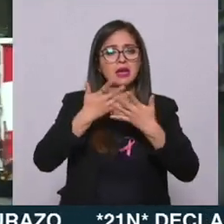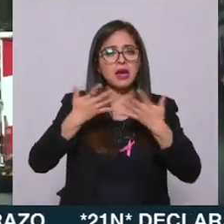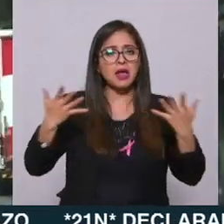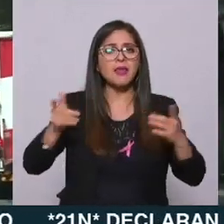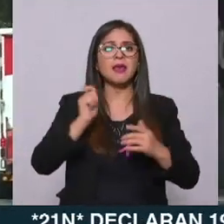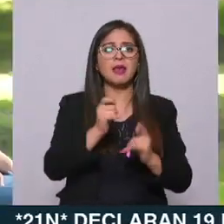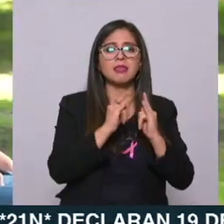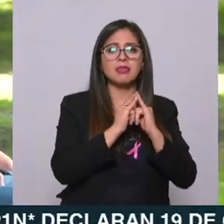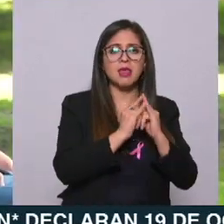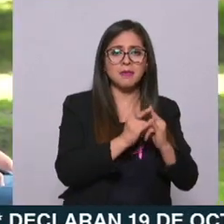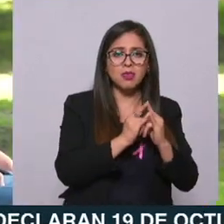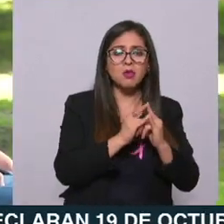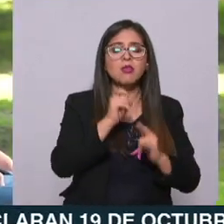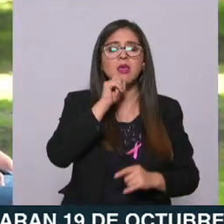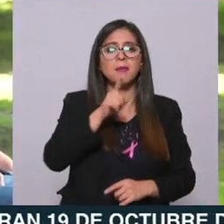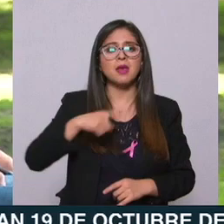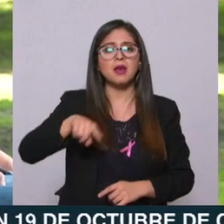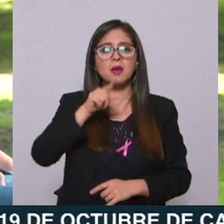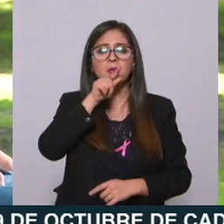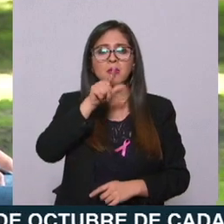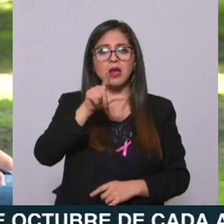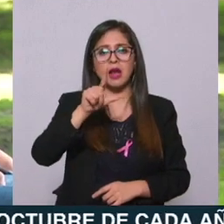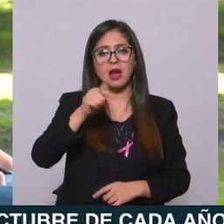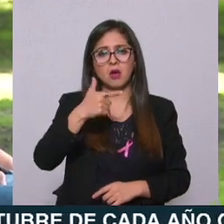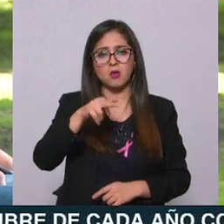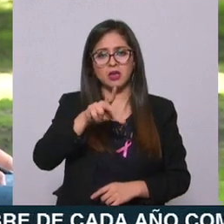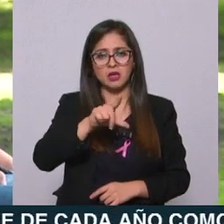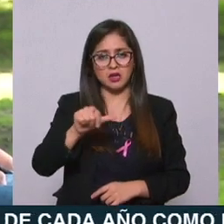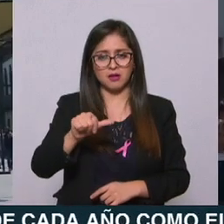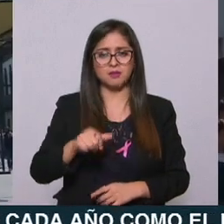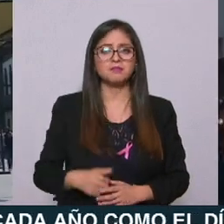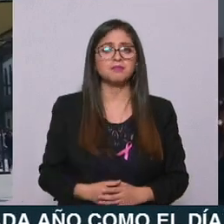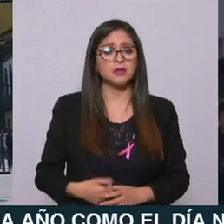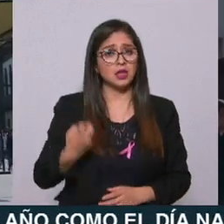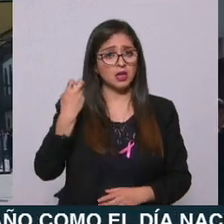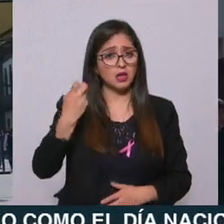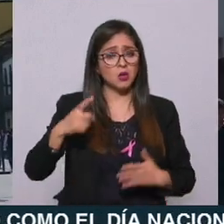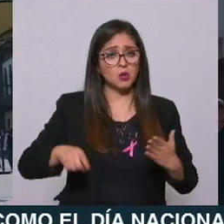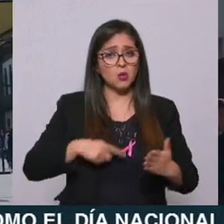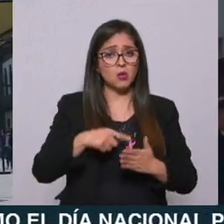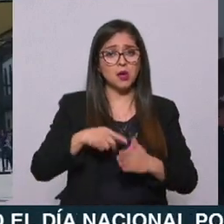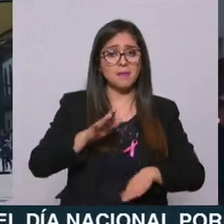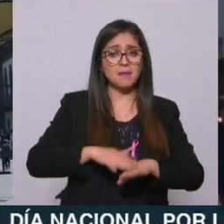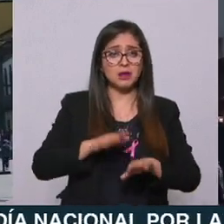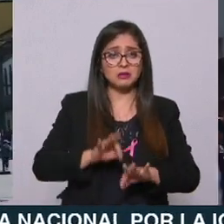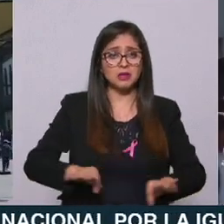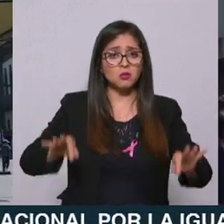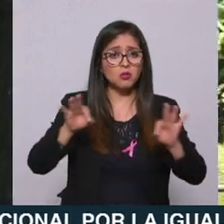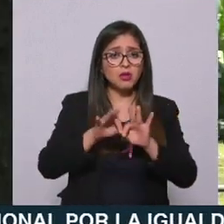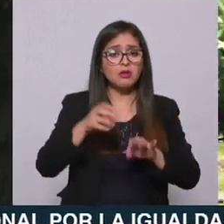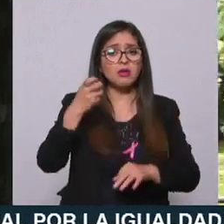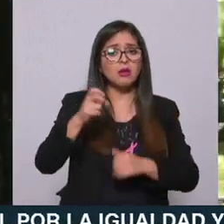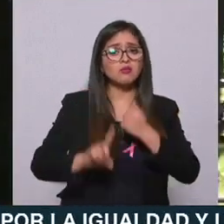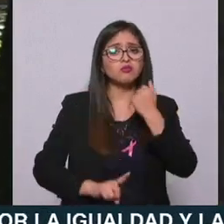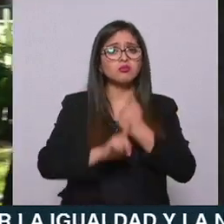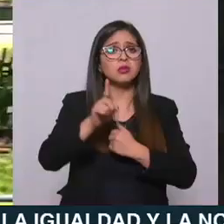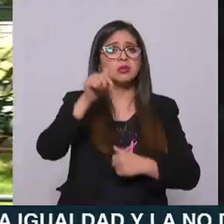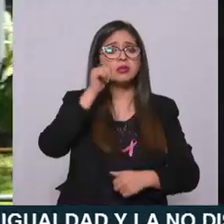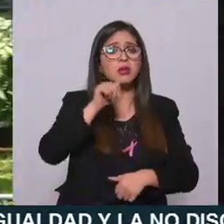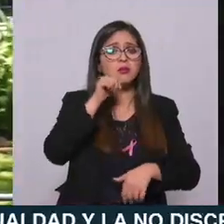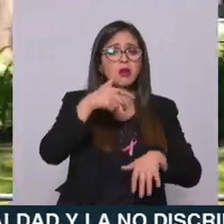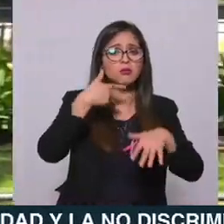y La Lagunilla. Sin embargo, debido a que es una de las zonas más importantes, también es una de las más afectadas por las marchas